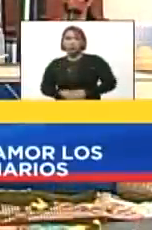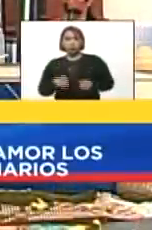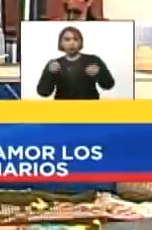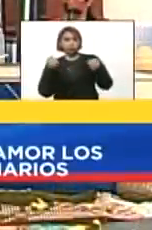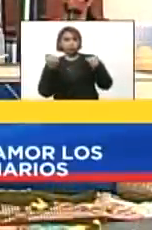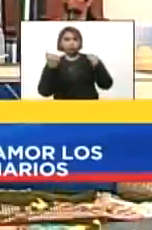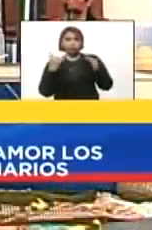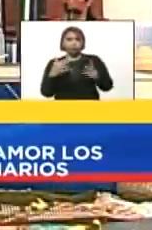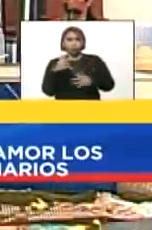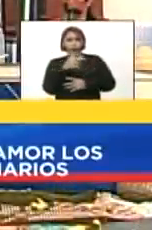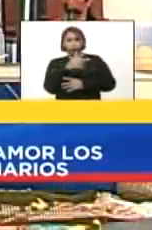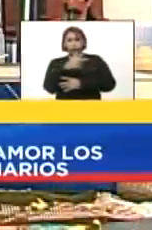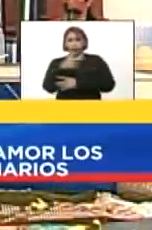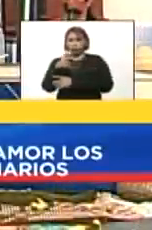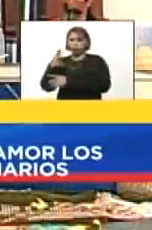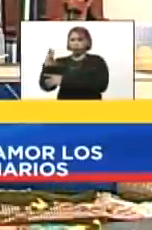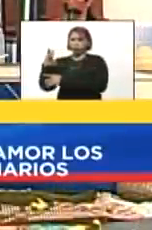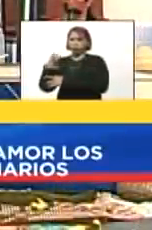Numerosos cineastas,